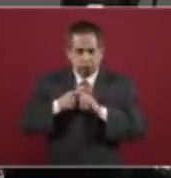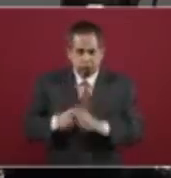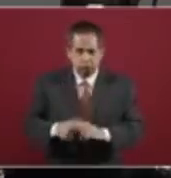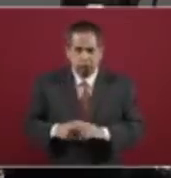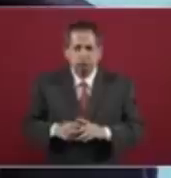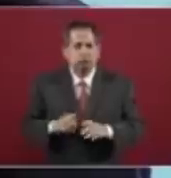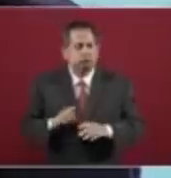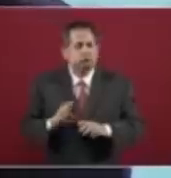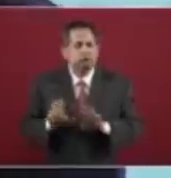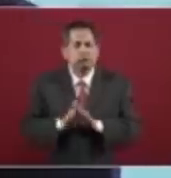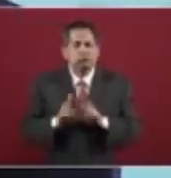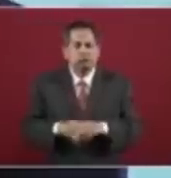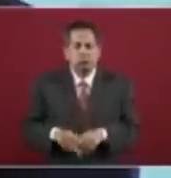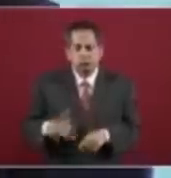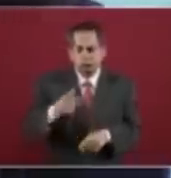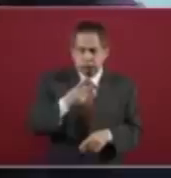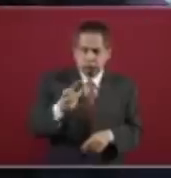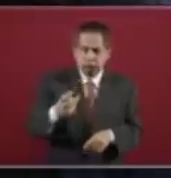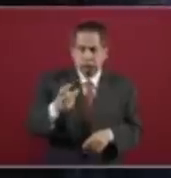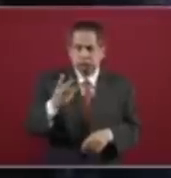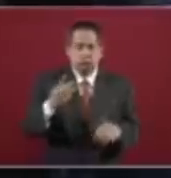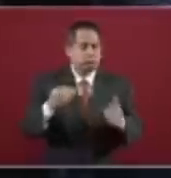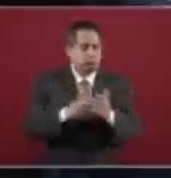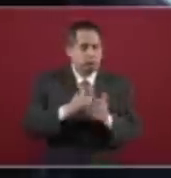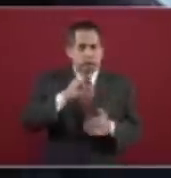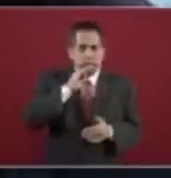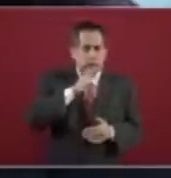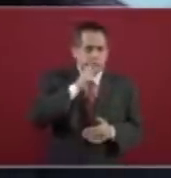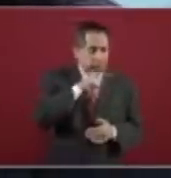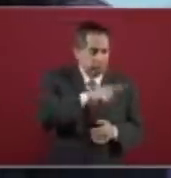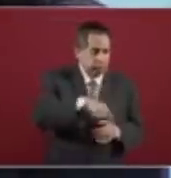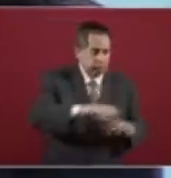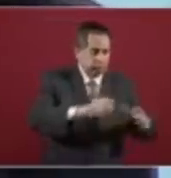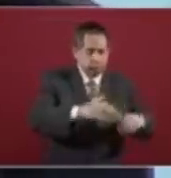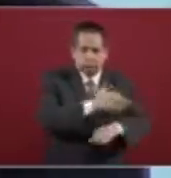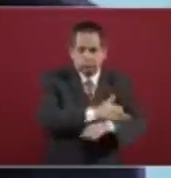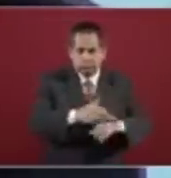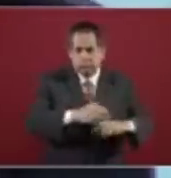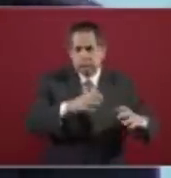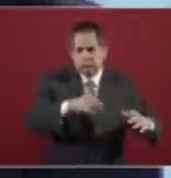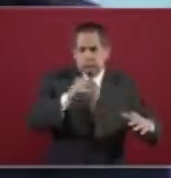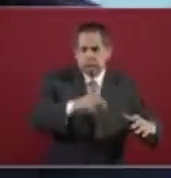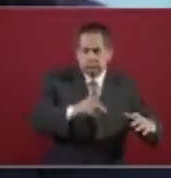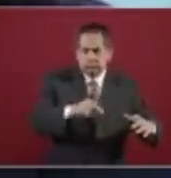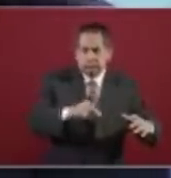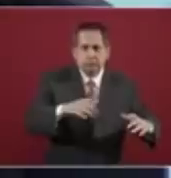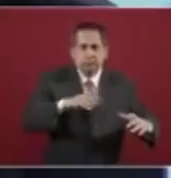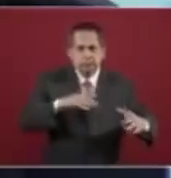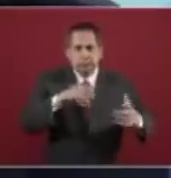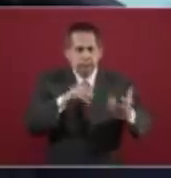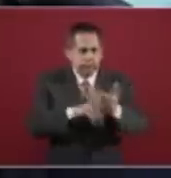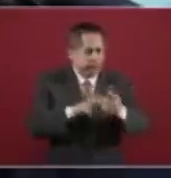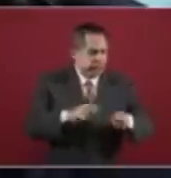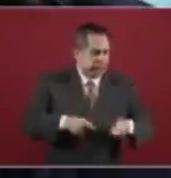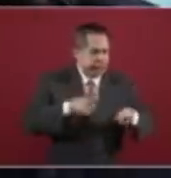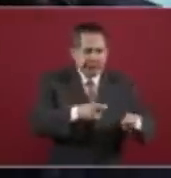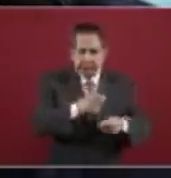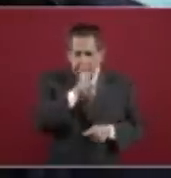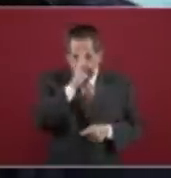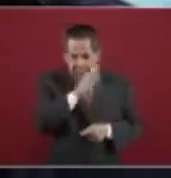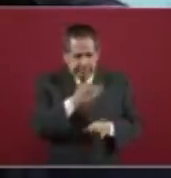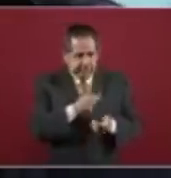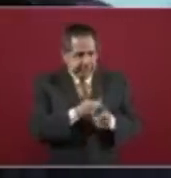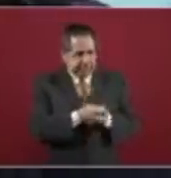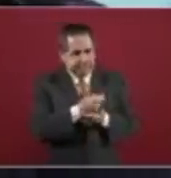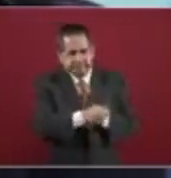insistir, son 203,000 madres y padres de familia que a ellos se les entregará este apoyo.